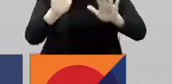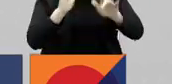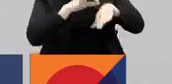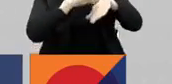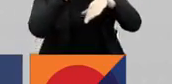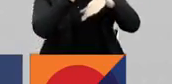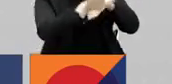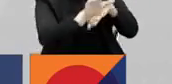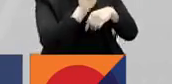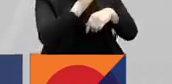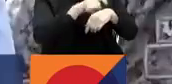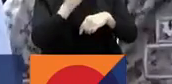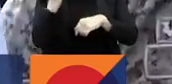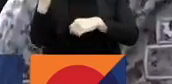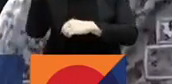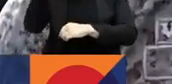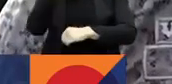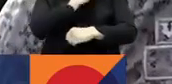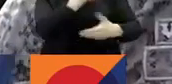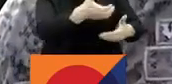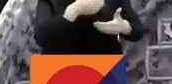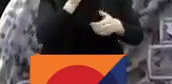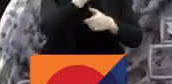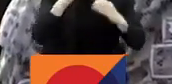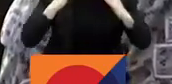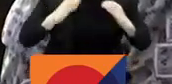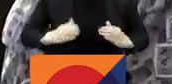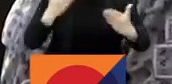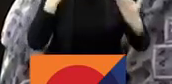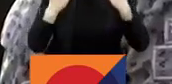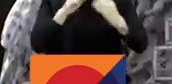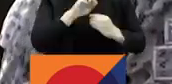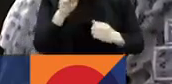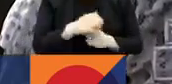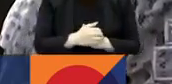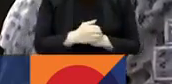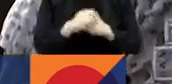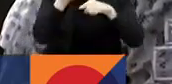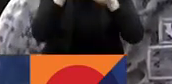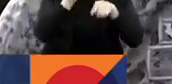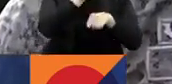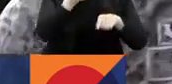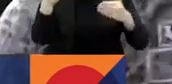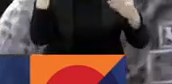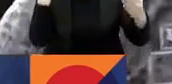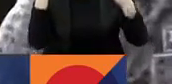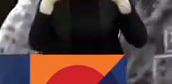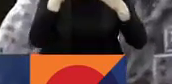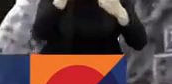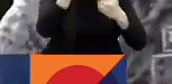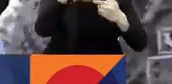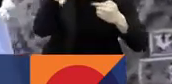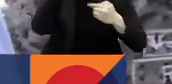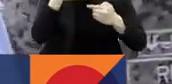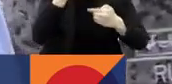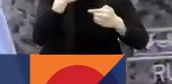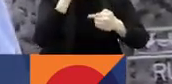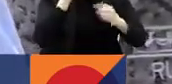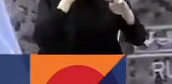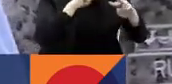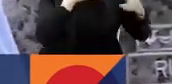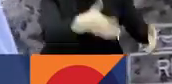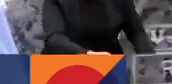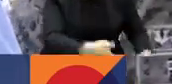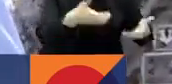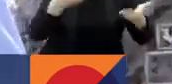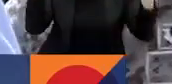urgentes de las autoridades competentes. Esperamos que aquellos campesinos que por medio de asonadas buscan esconder otros cuerpos, por supuesto,